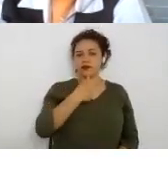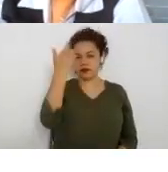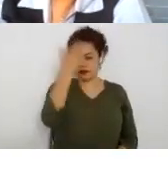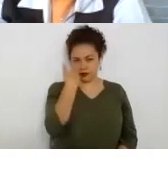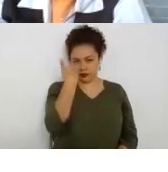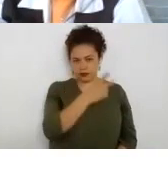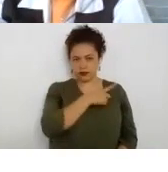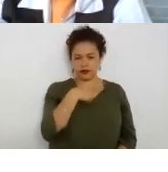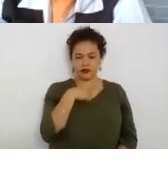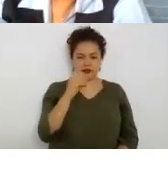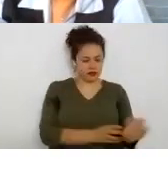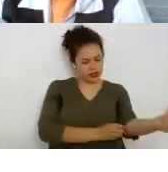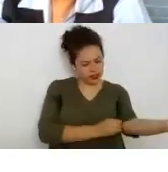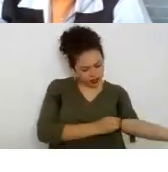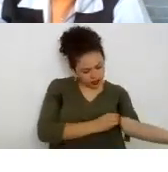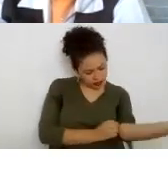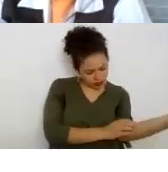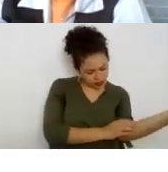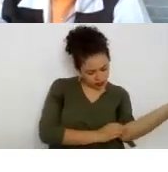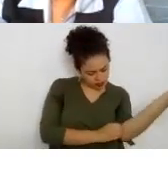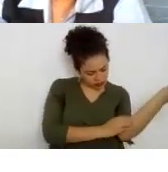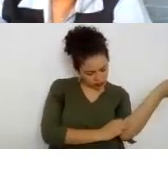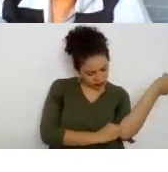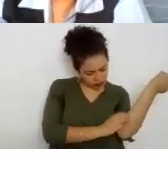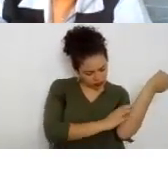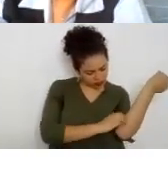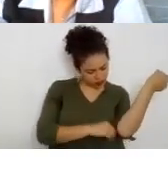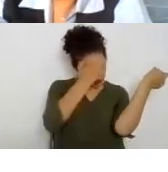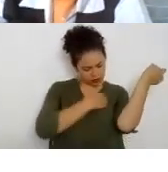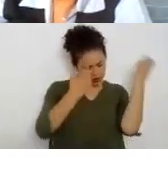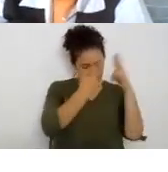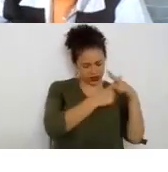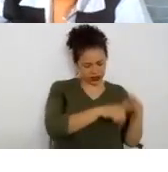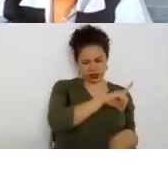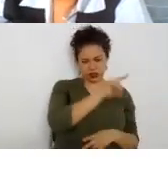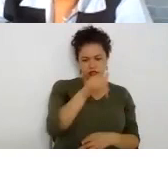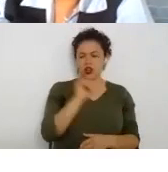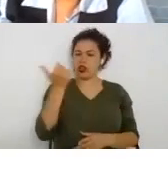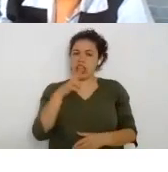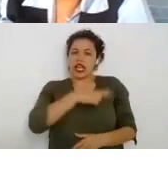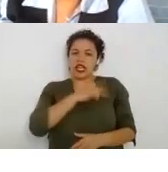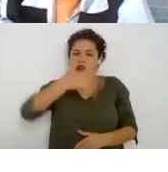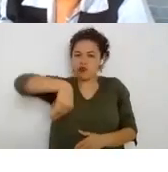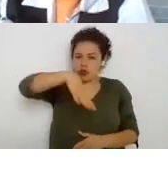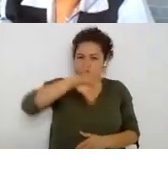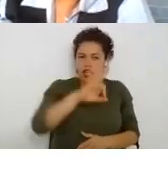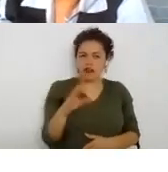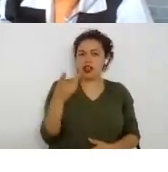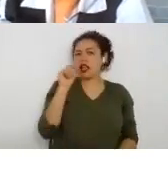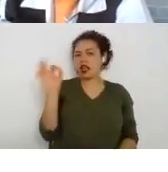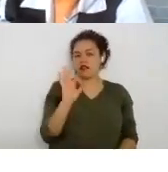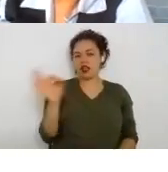es mi evaluación inicial y secundaria, buscar otras posibles lesiones, como bien podría ser a lo mejor